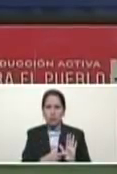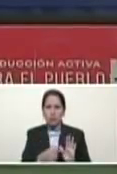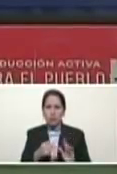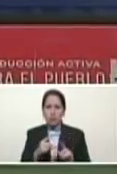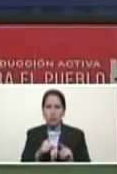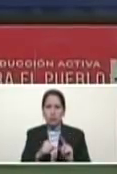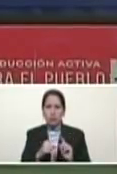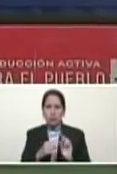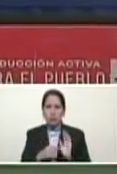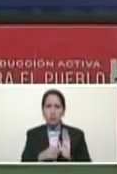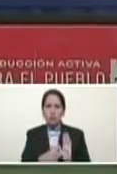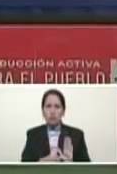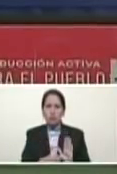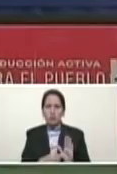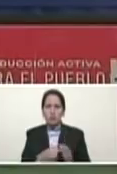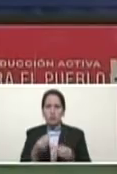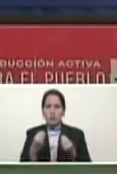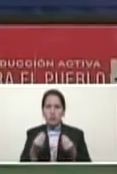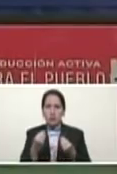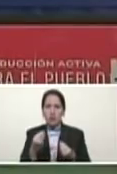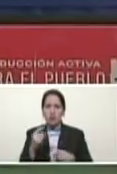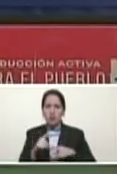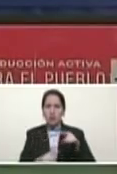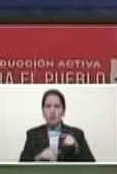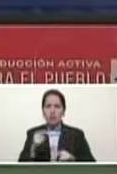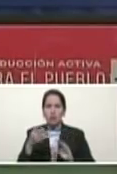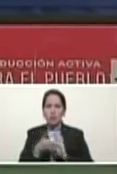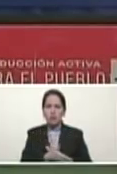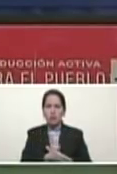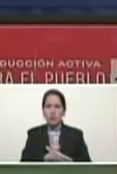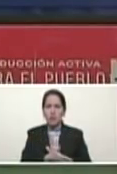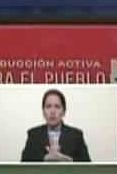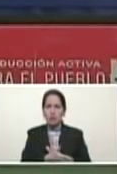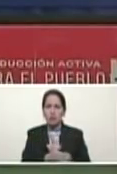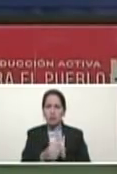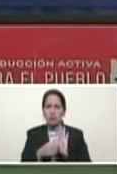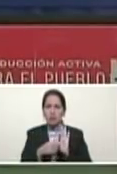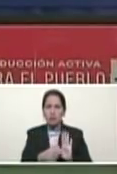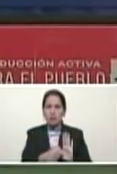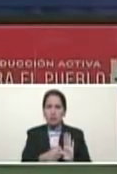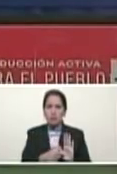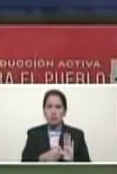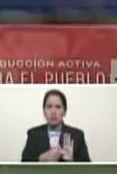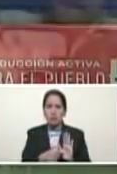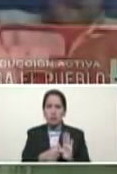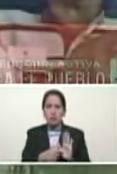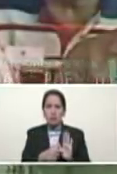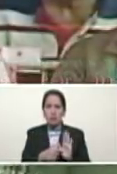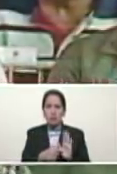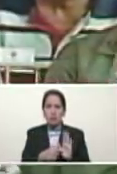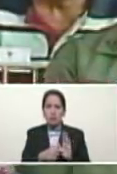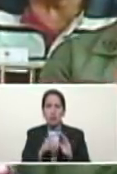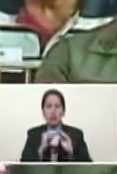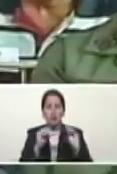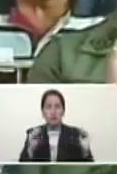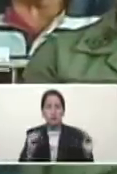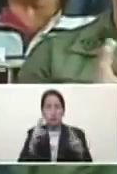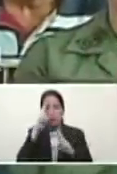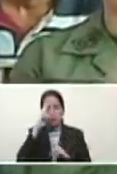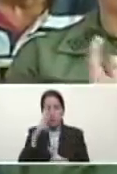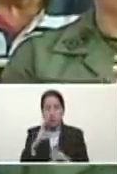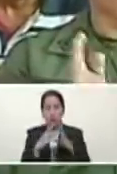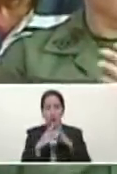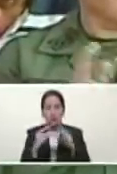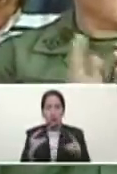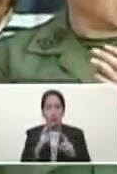resultados, ha ganado la oposición por ahora. ¿Está bien? Llamo a respetar los